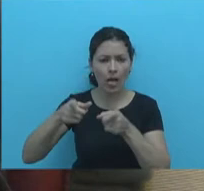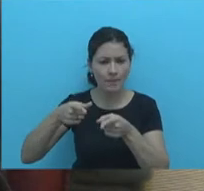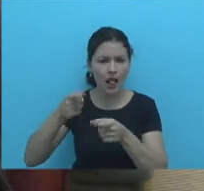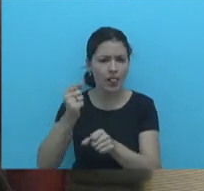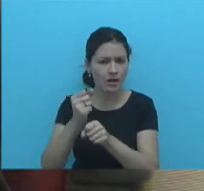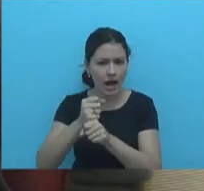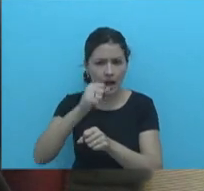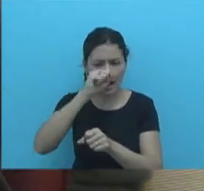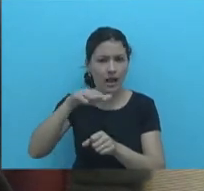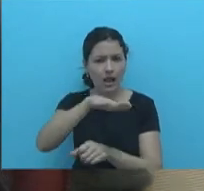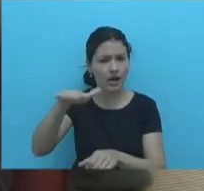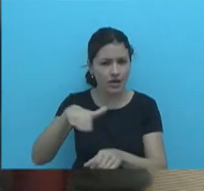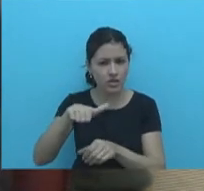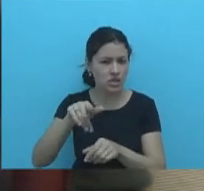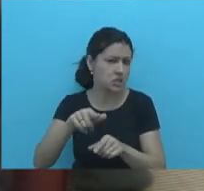sangre?